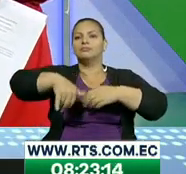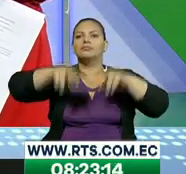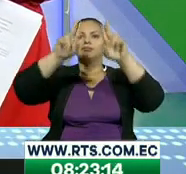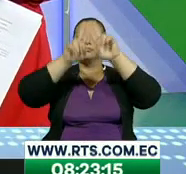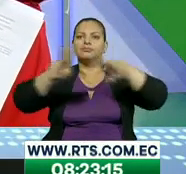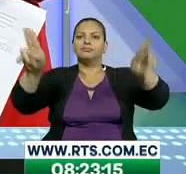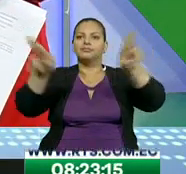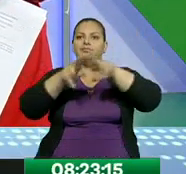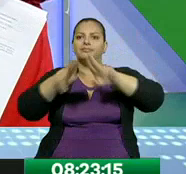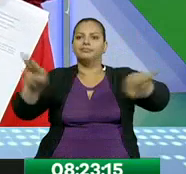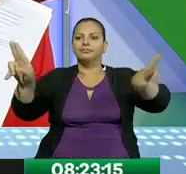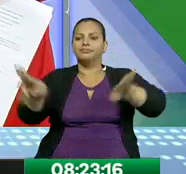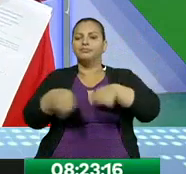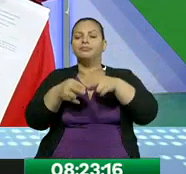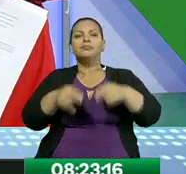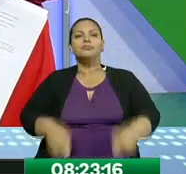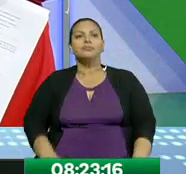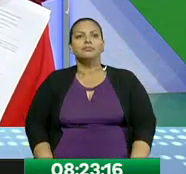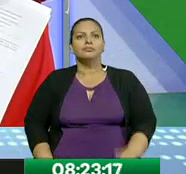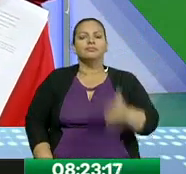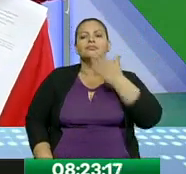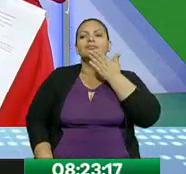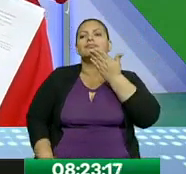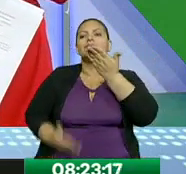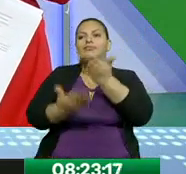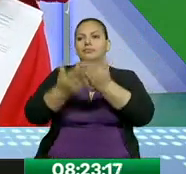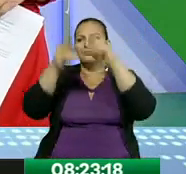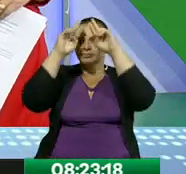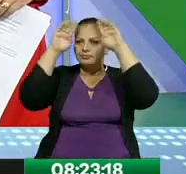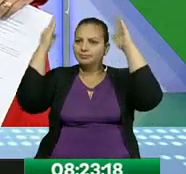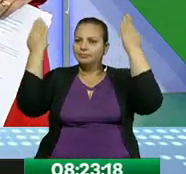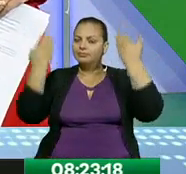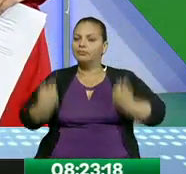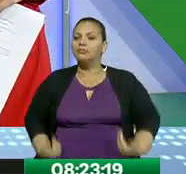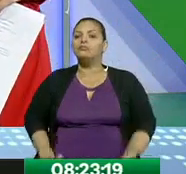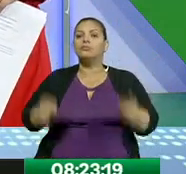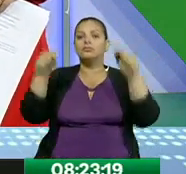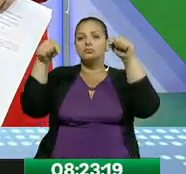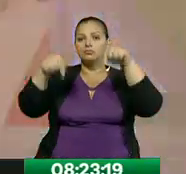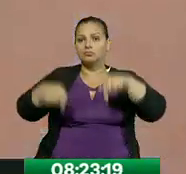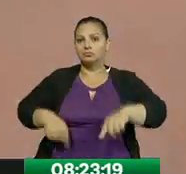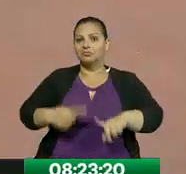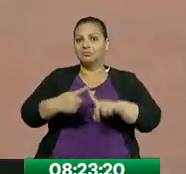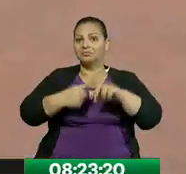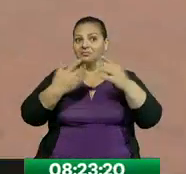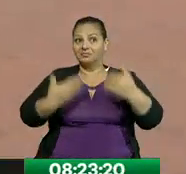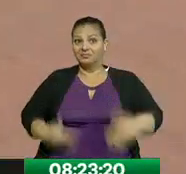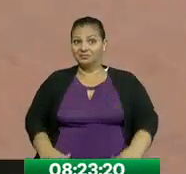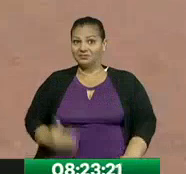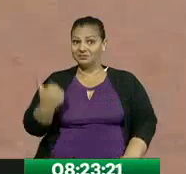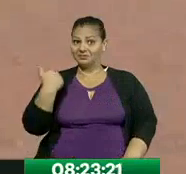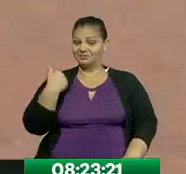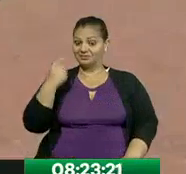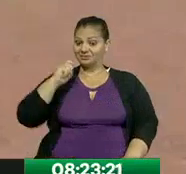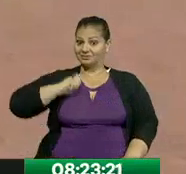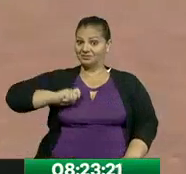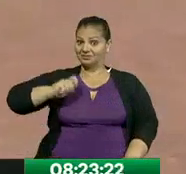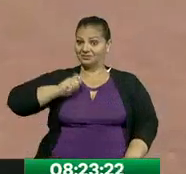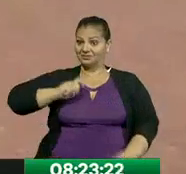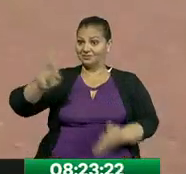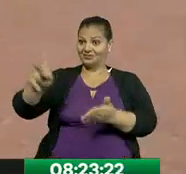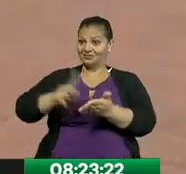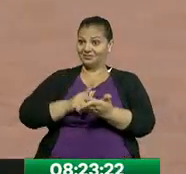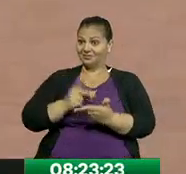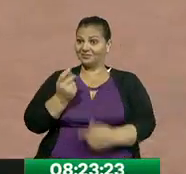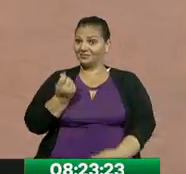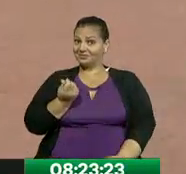Muchísimas gracias, Roselena, muy buenos días. Fin de mes, tiene platita, le hace falta adornar su casa,